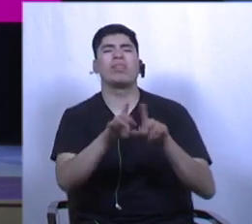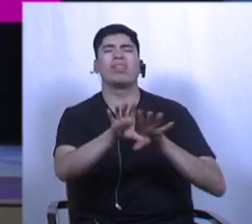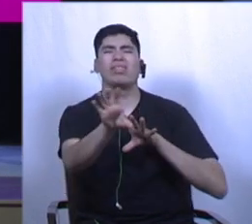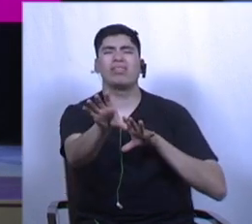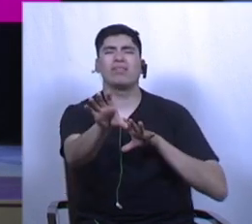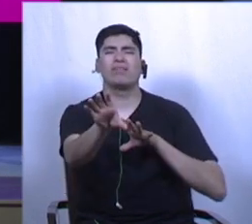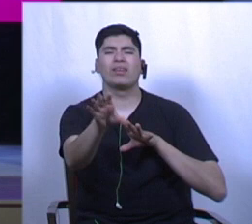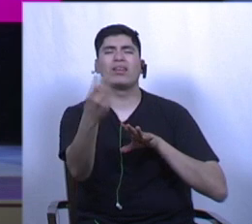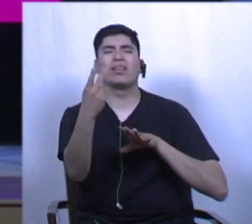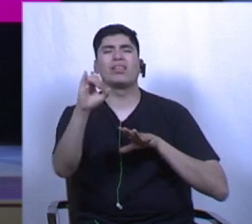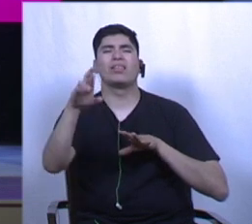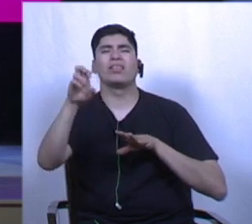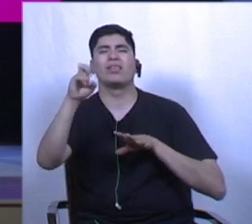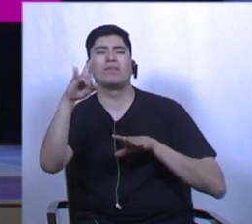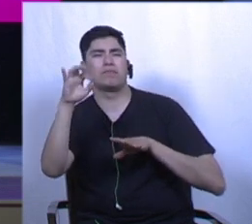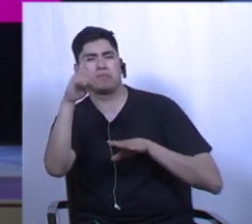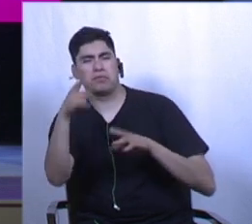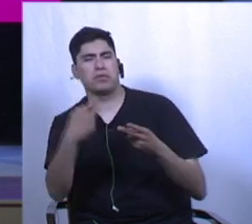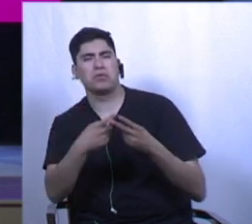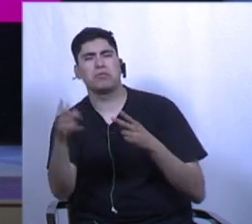distintos virus y patógenos.